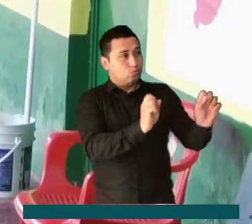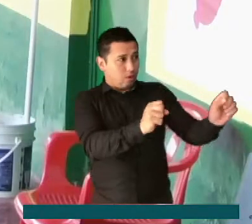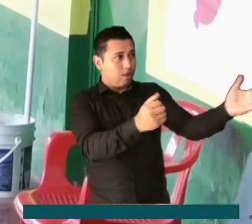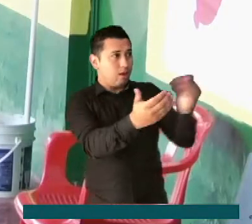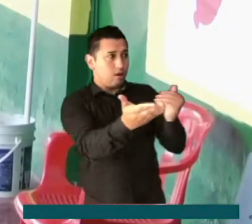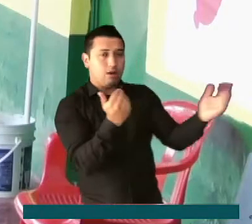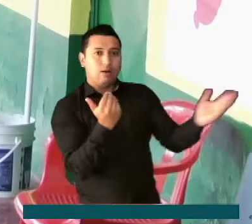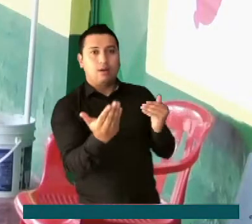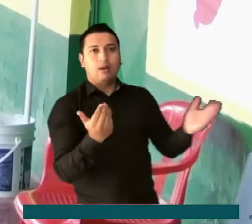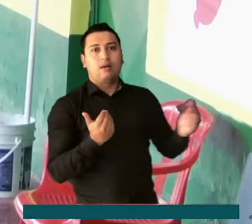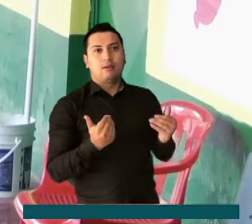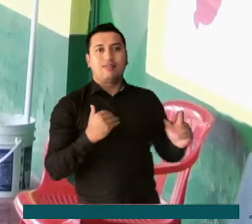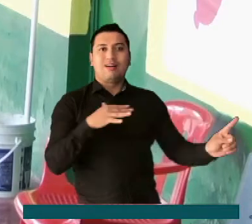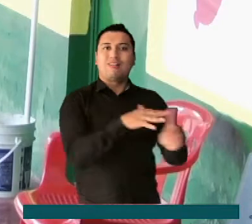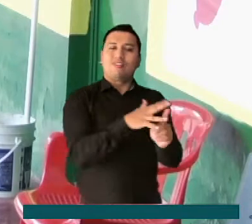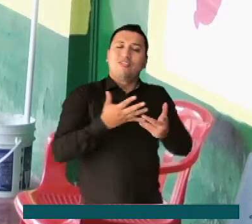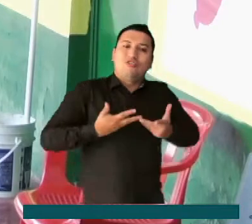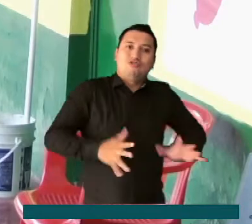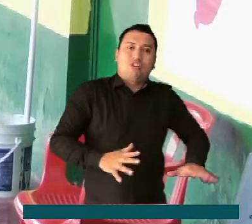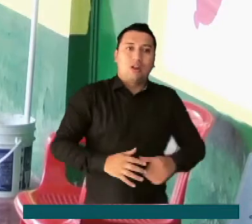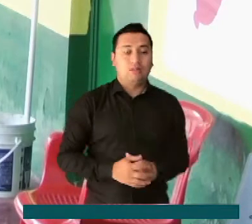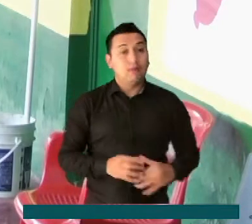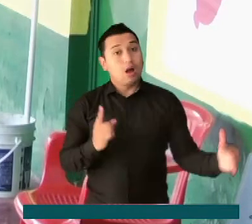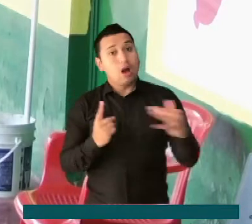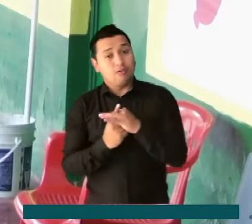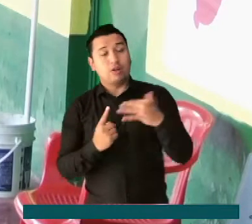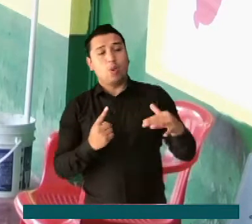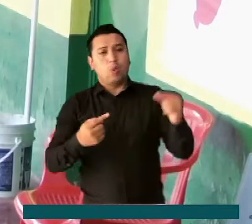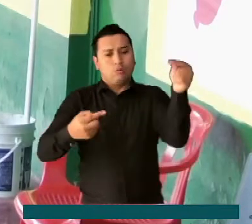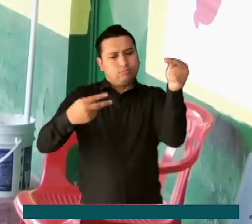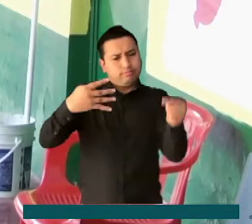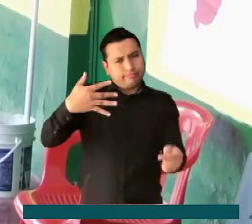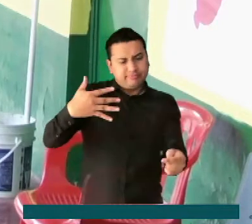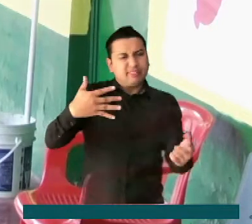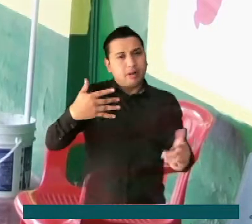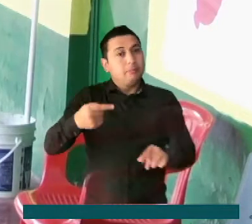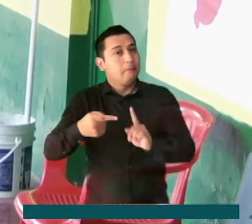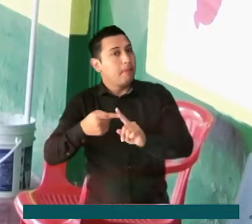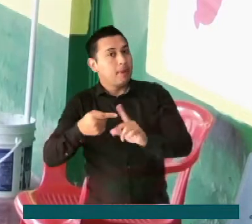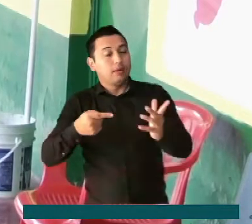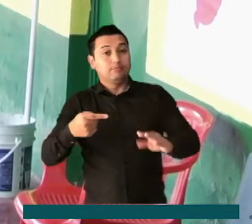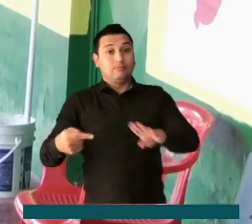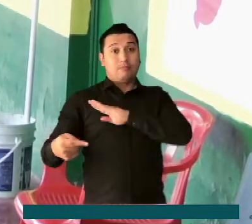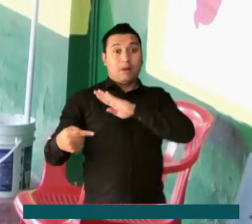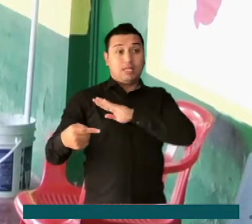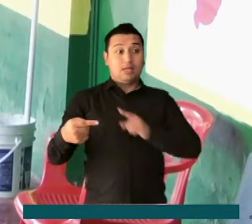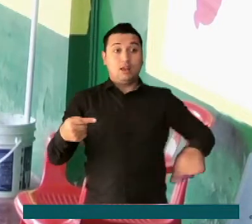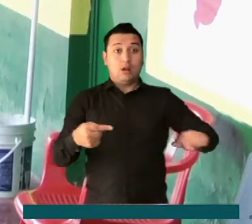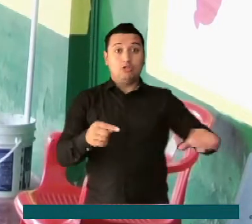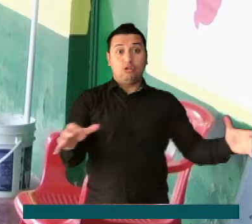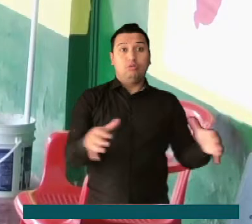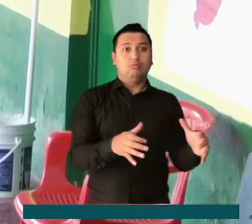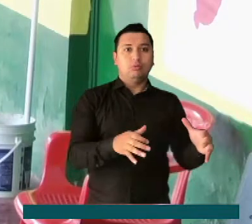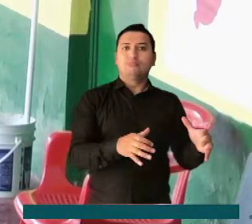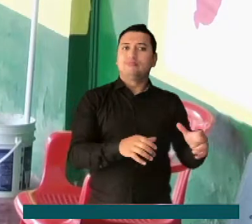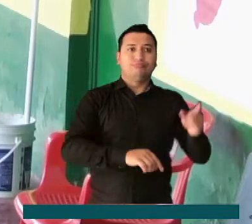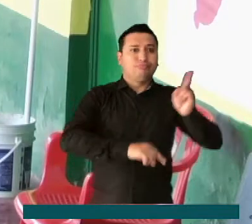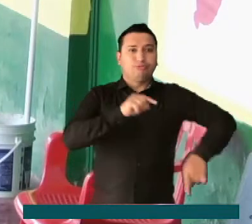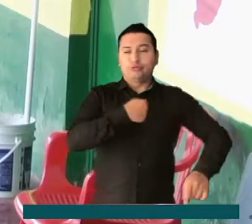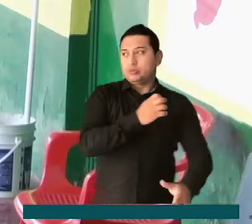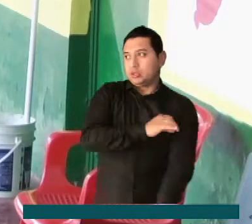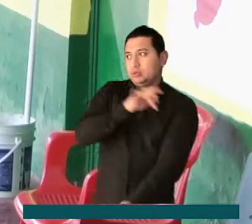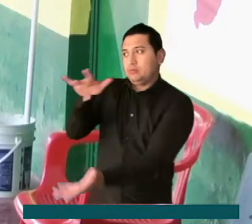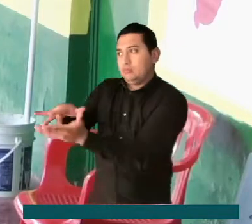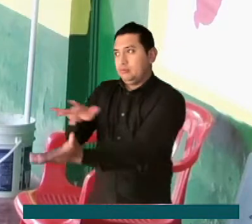son en varias líneas. Primero, los estudiantes de bachillerato son muchos los que no pueden hacer presencia